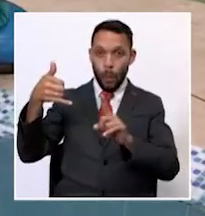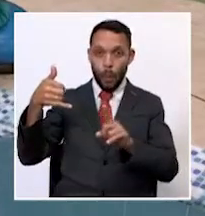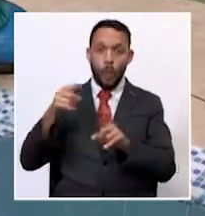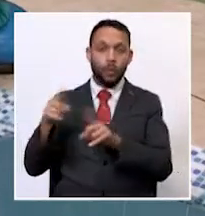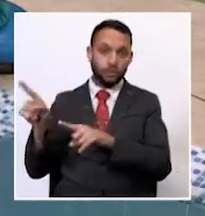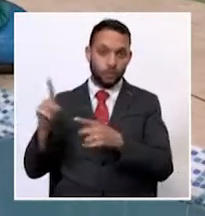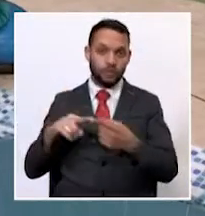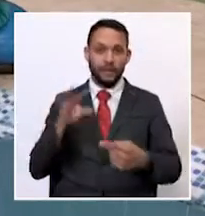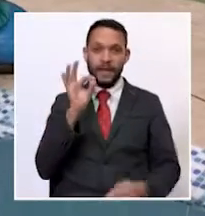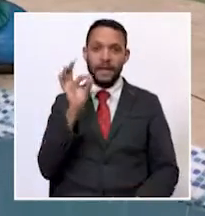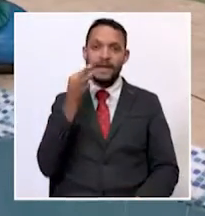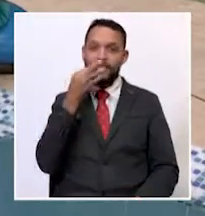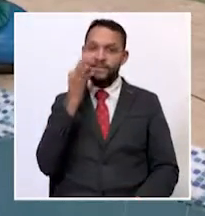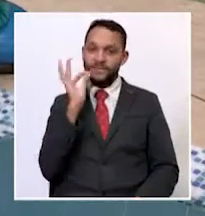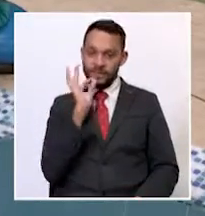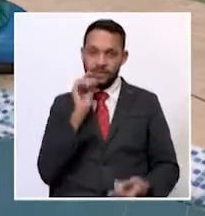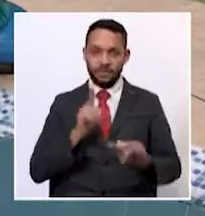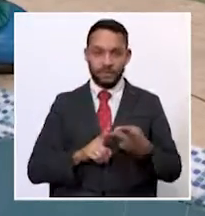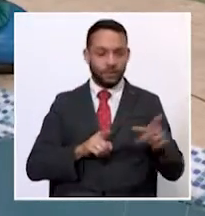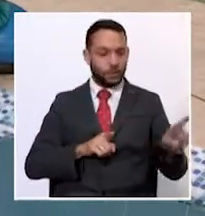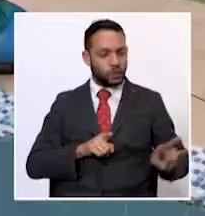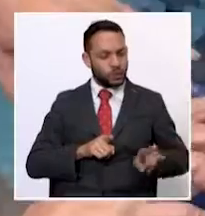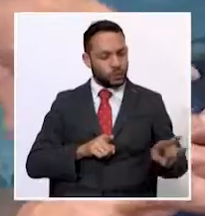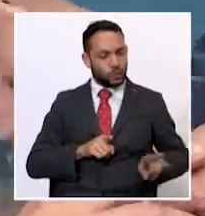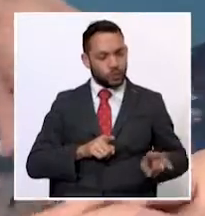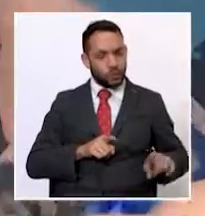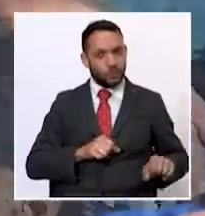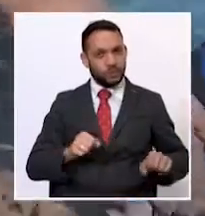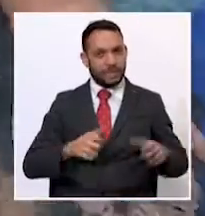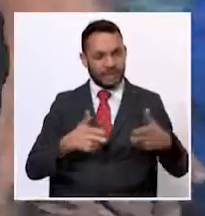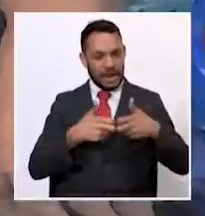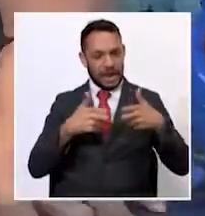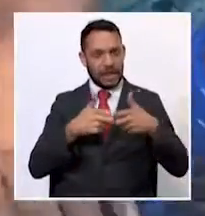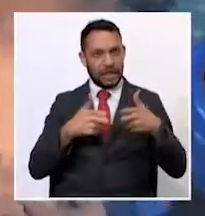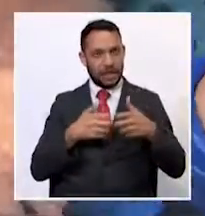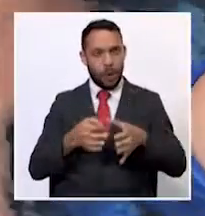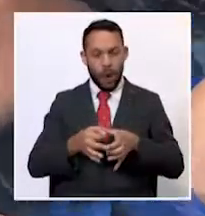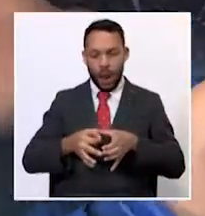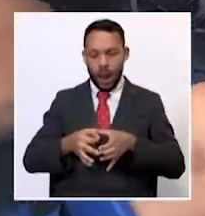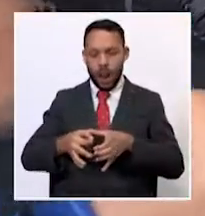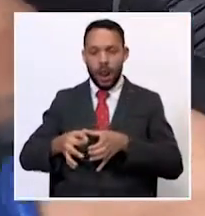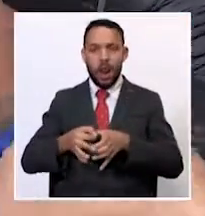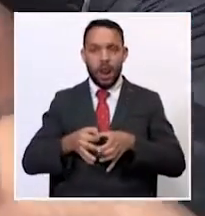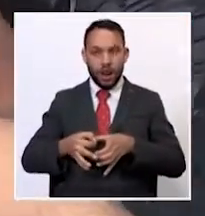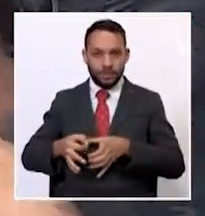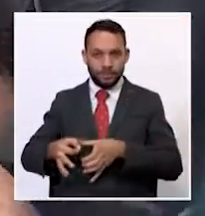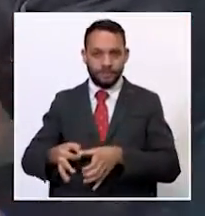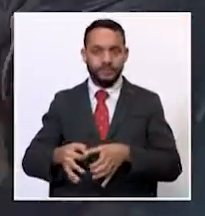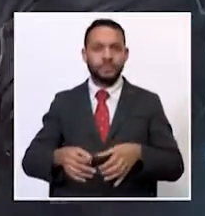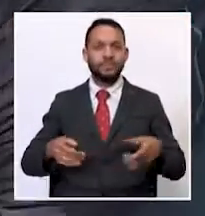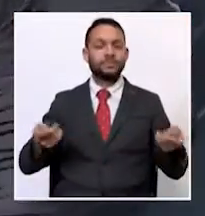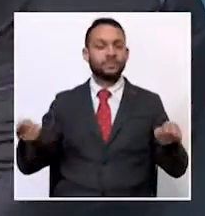llama el repolarizador magnético celular, que recarga todas sus células, y le ponemos también el ozono dentro